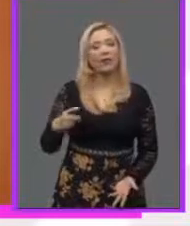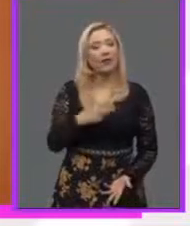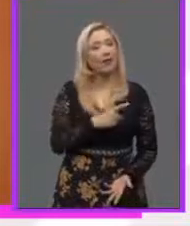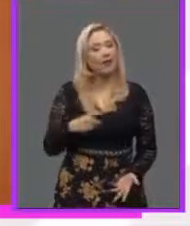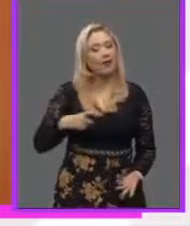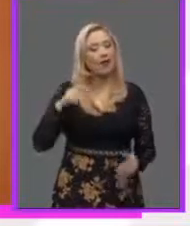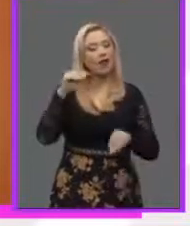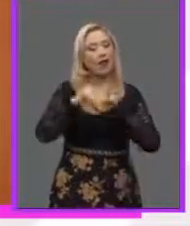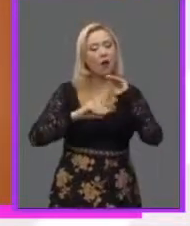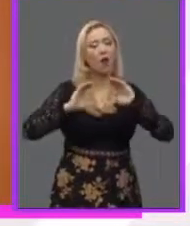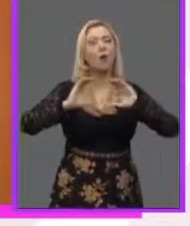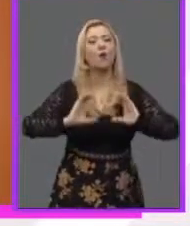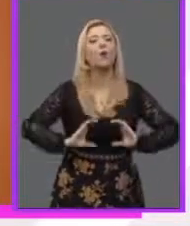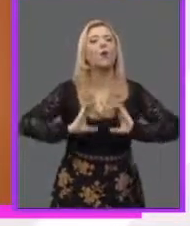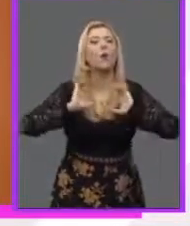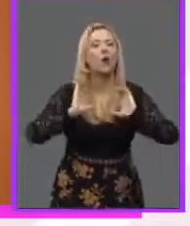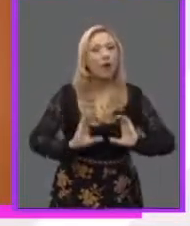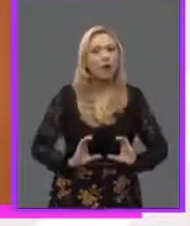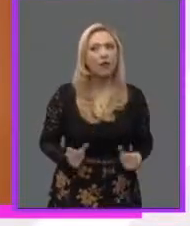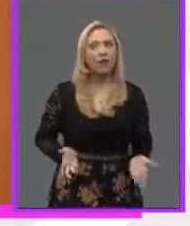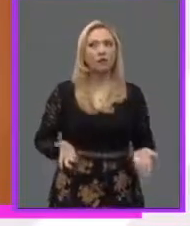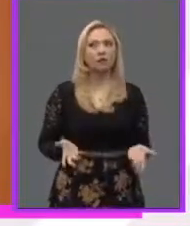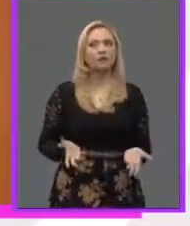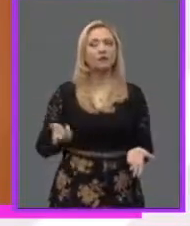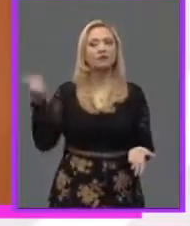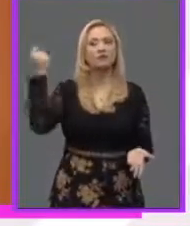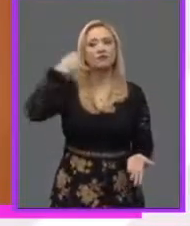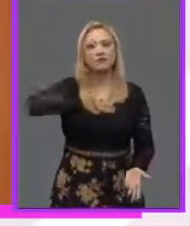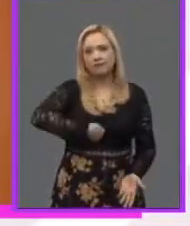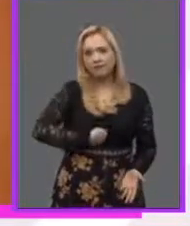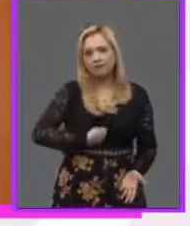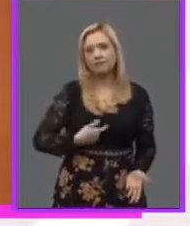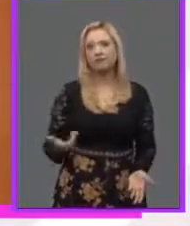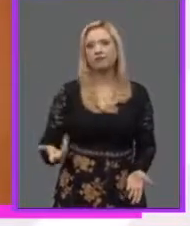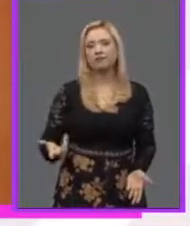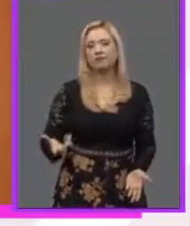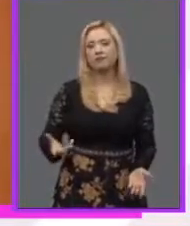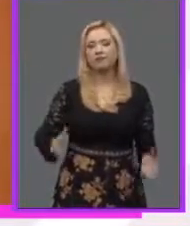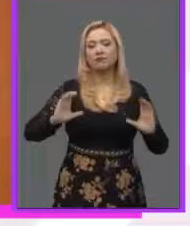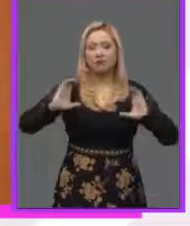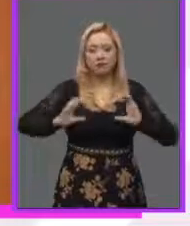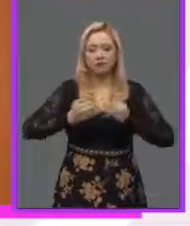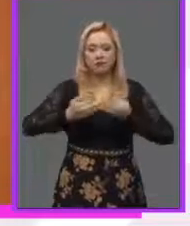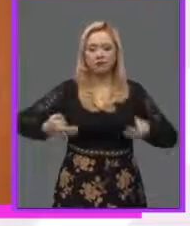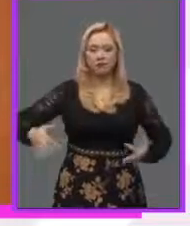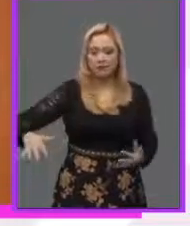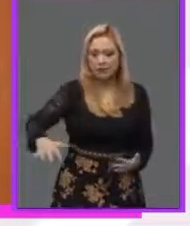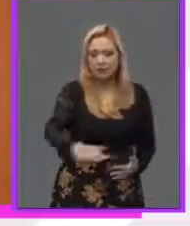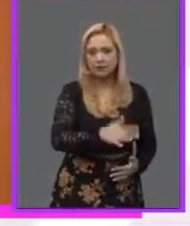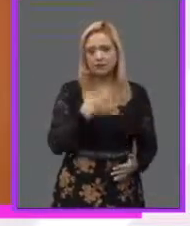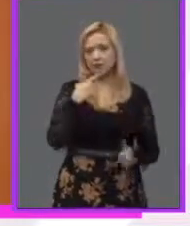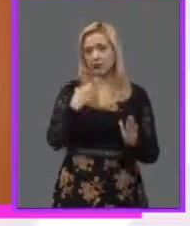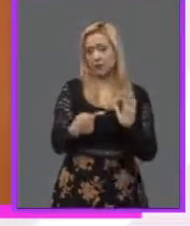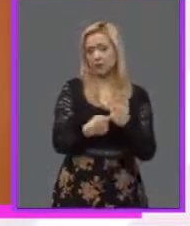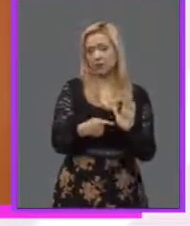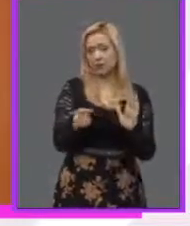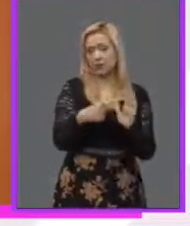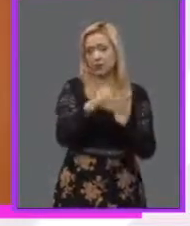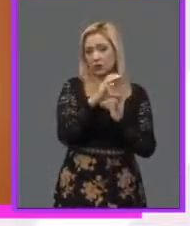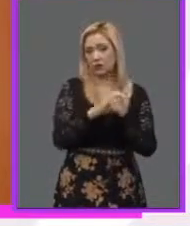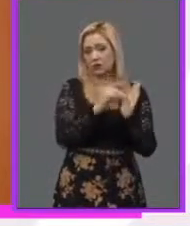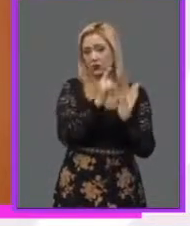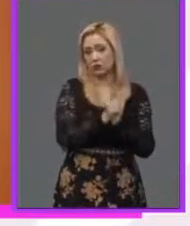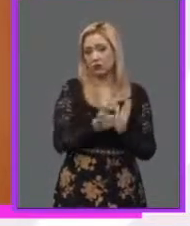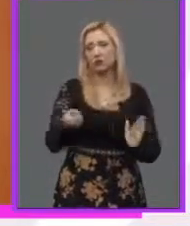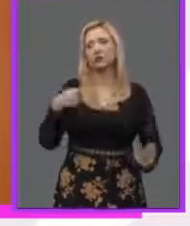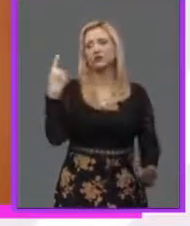conservar y mejorar el hábitat y a preservar la identidad y la integridad de sus tierras en los términos establecidos en la